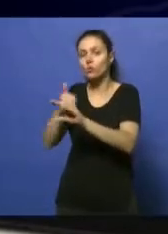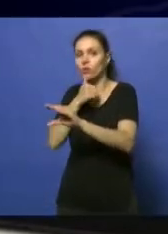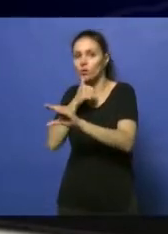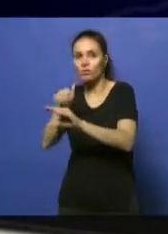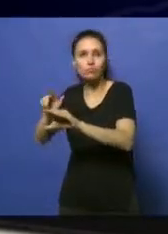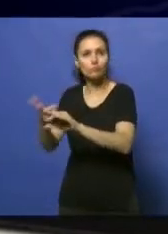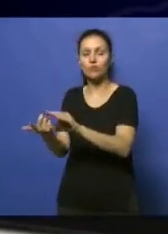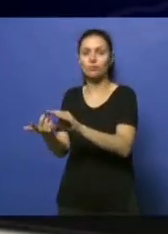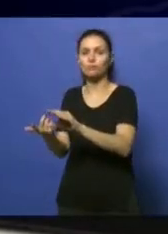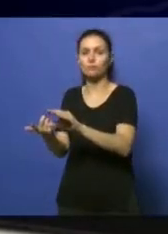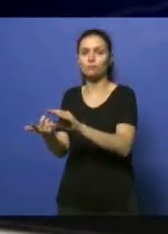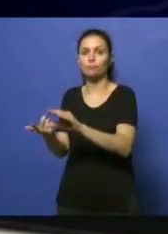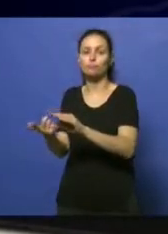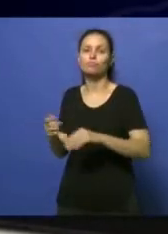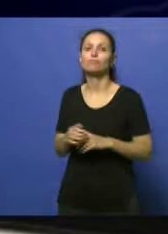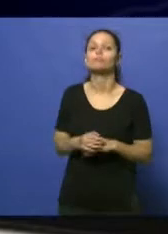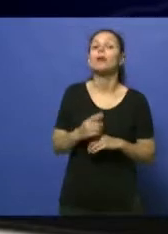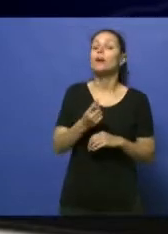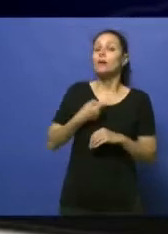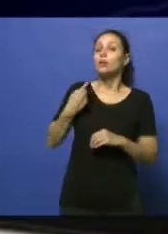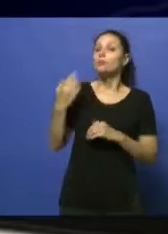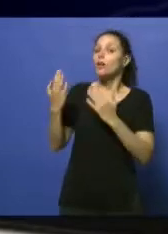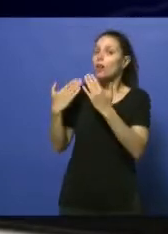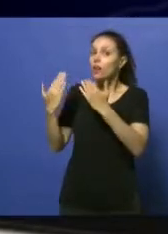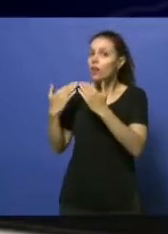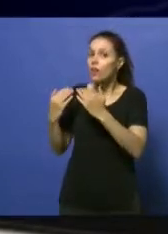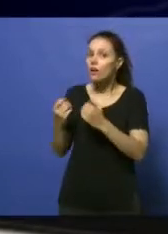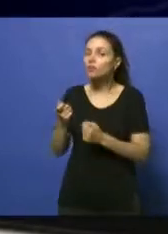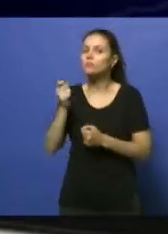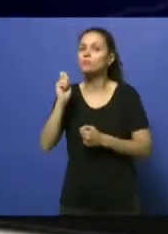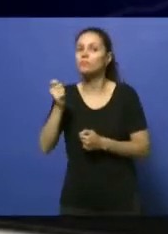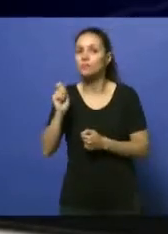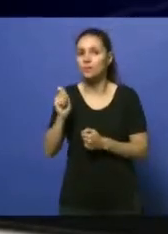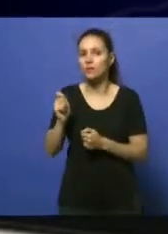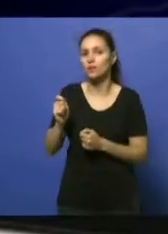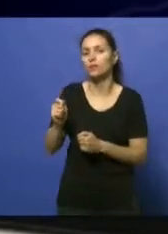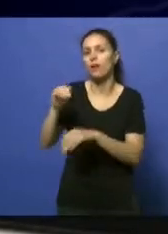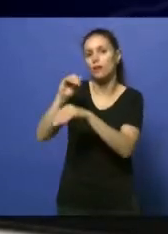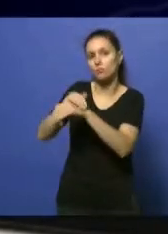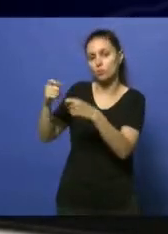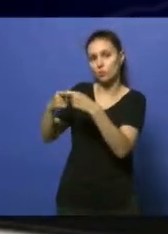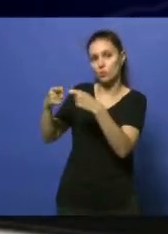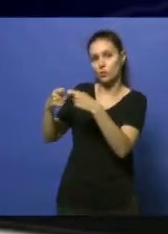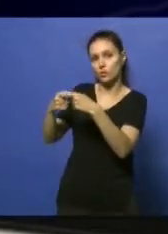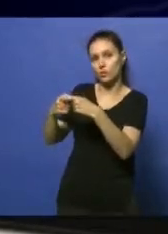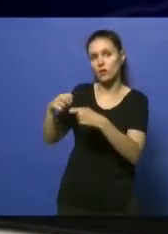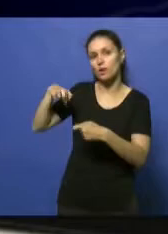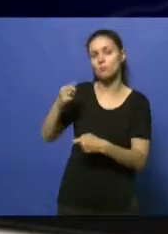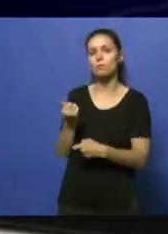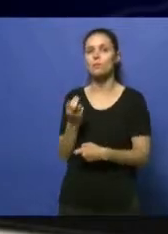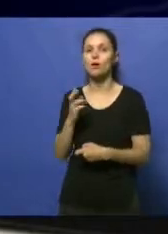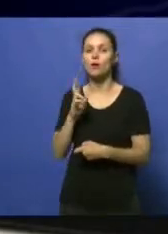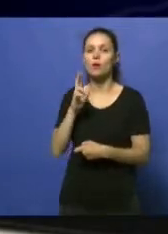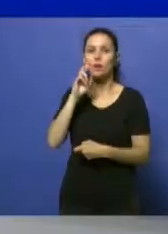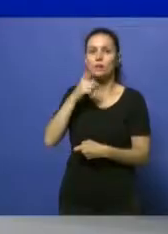seguir con el tema. De todas maneras, hemos hablado con el delegado gremial, Parnizari, que habla un poco de todo. Por un lado, de estas necesidades, pero también habla